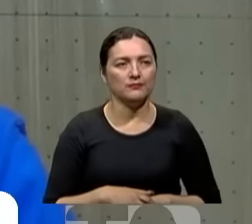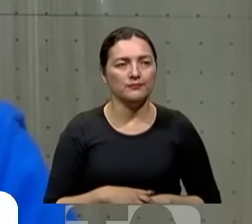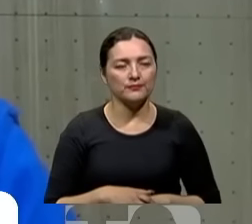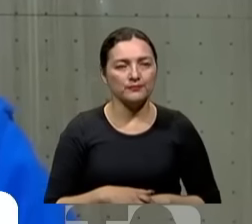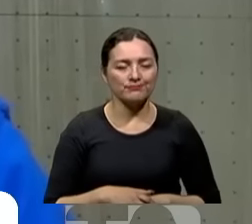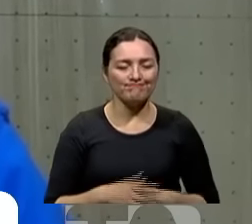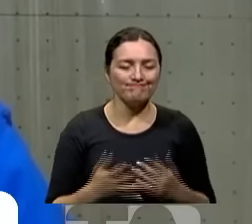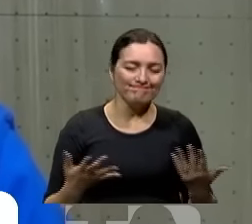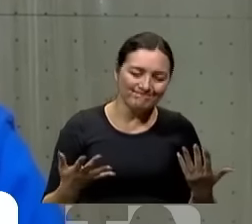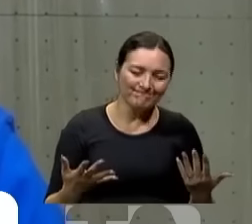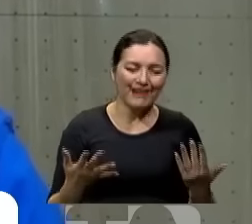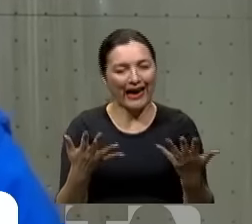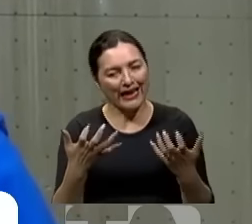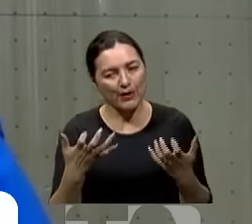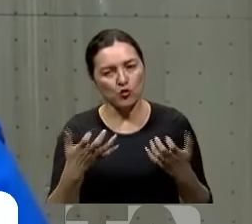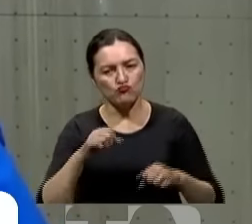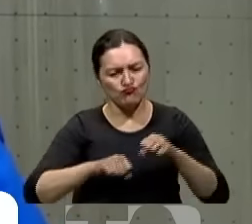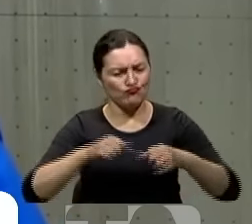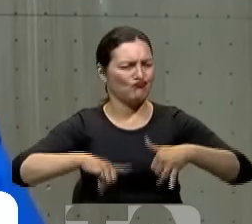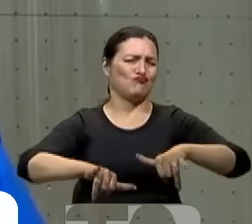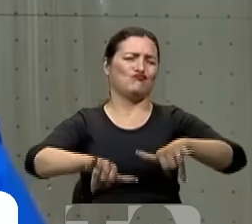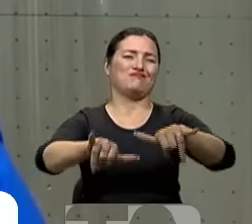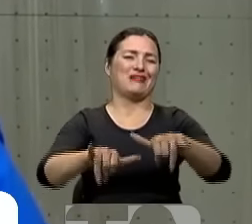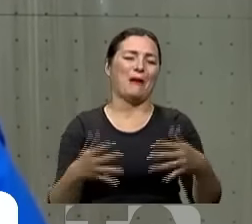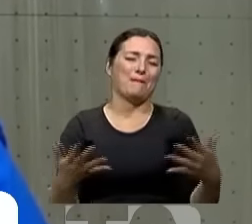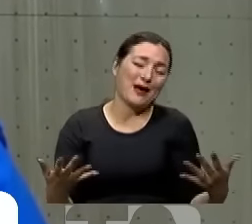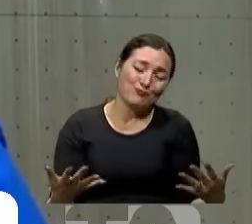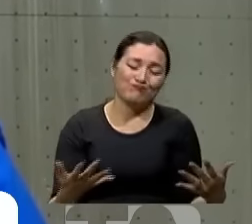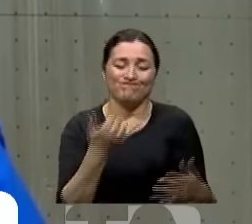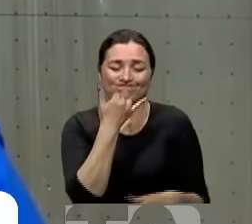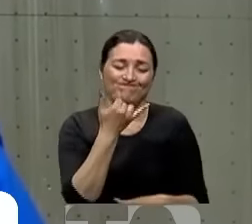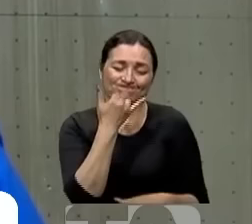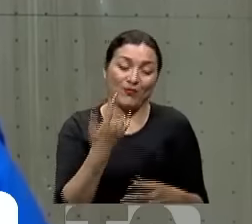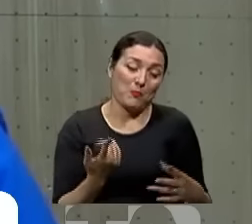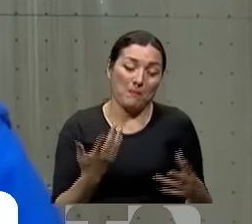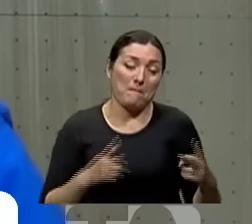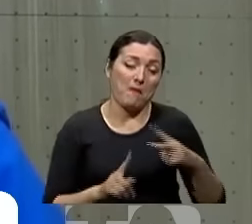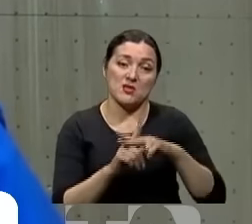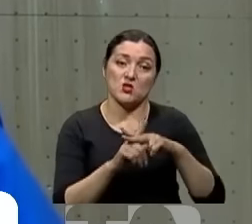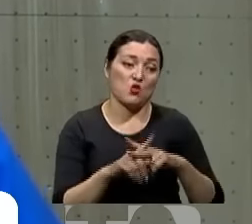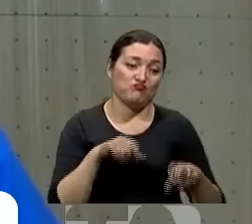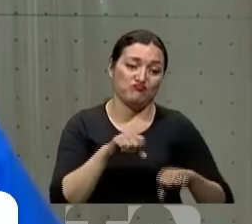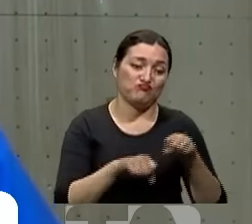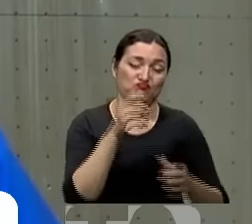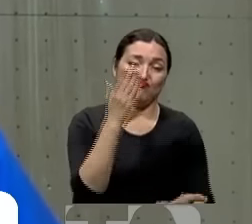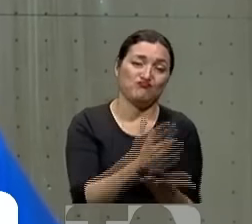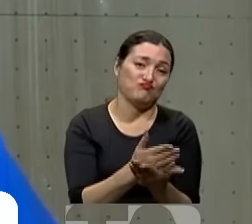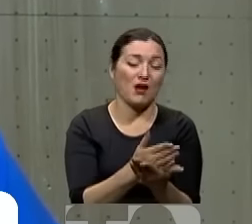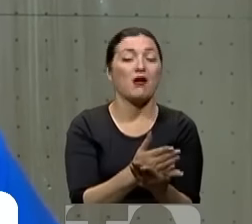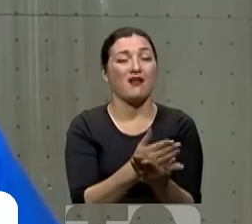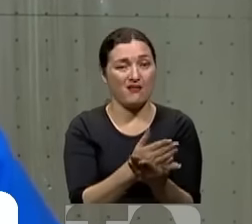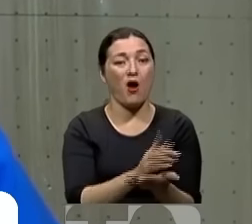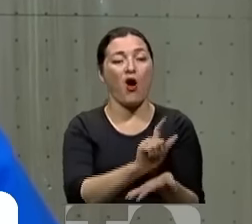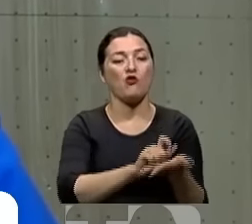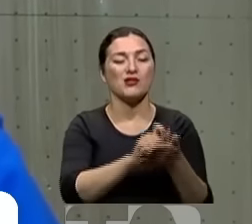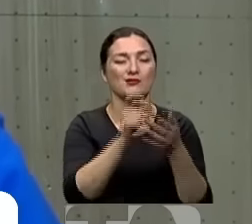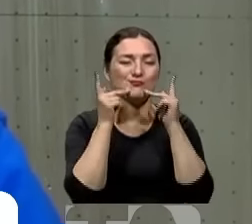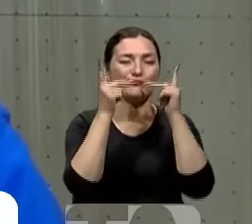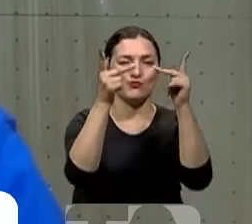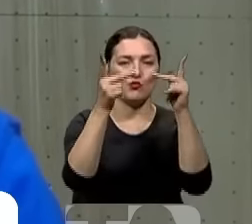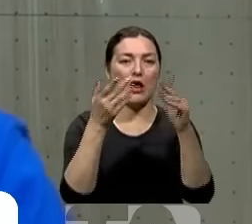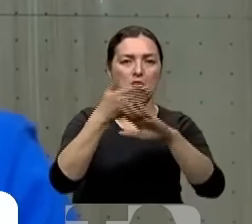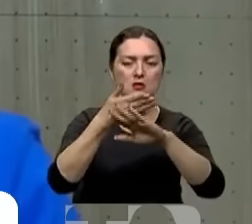interrupciones. Si tenemos, bueno, las comentaremos, informaremos a la ciudadanía, pero lo que buscamos es que tener un servicio